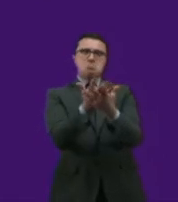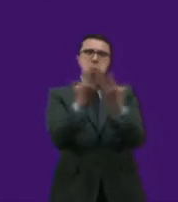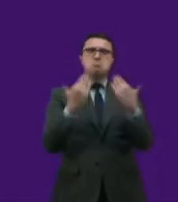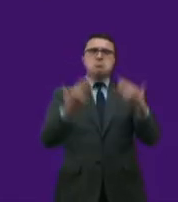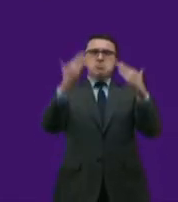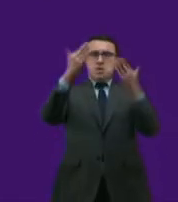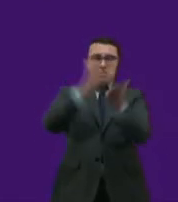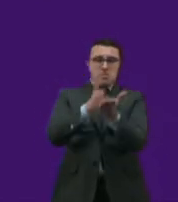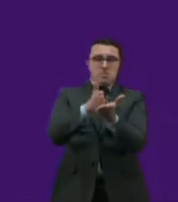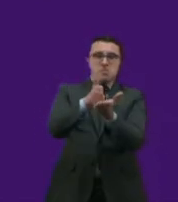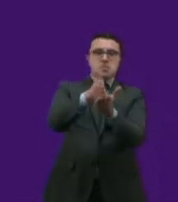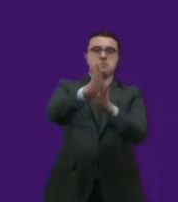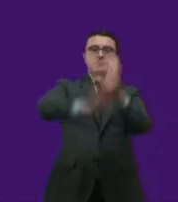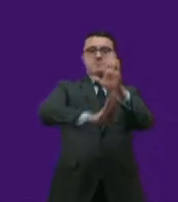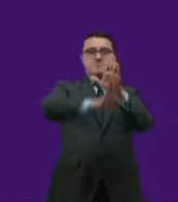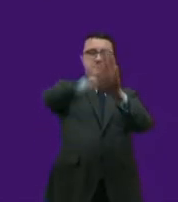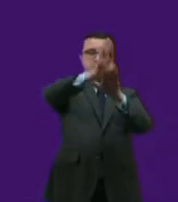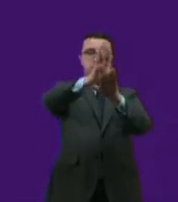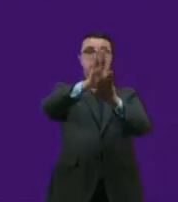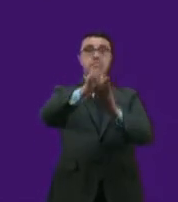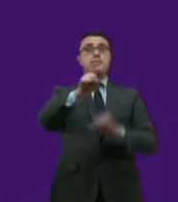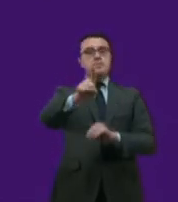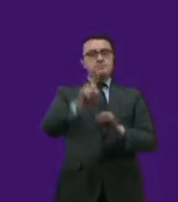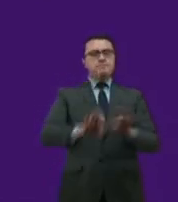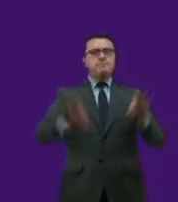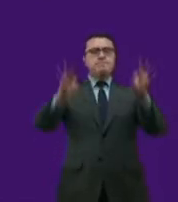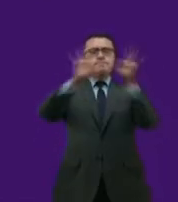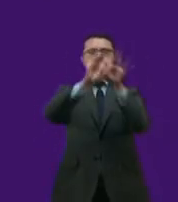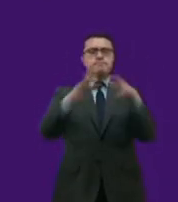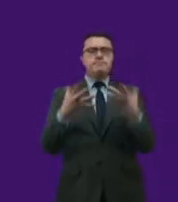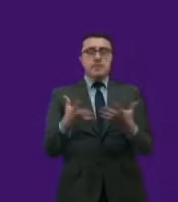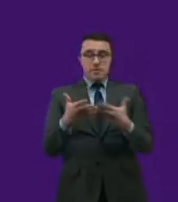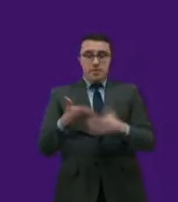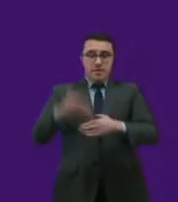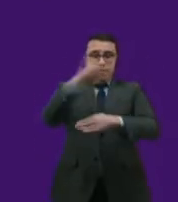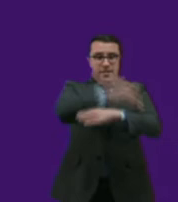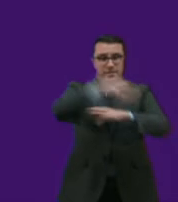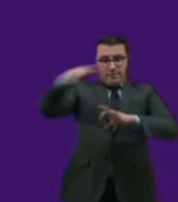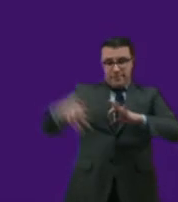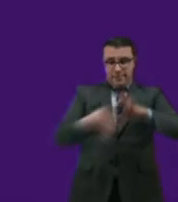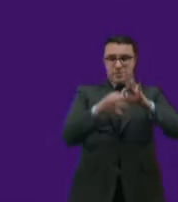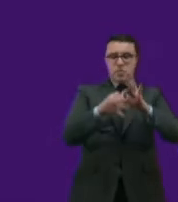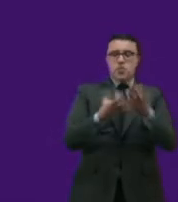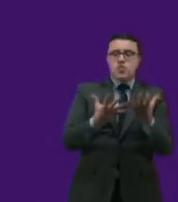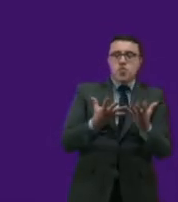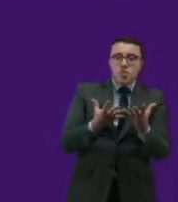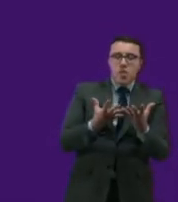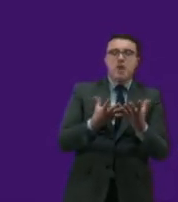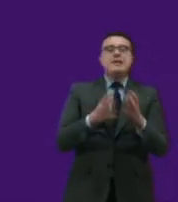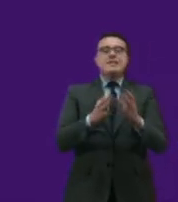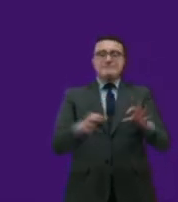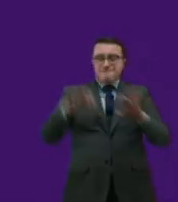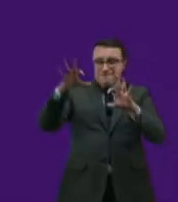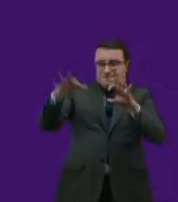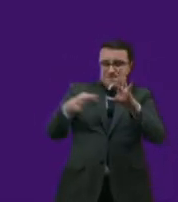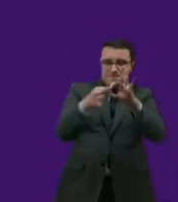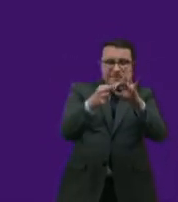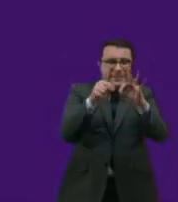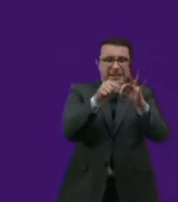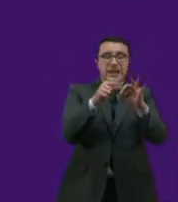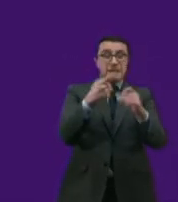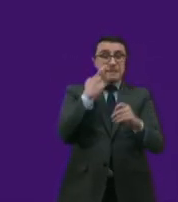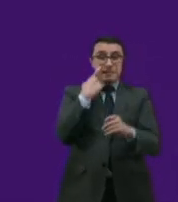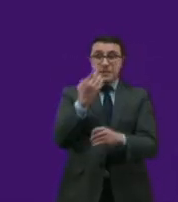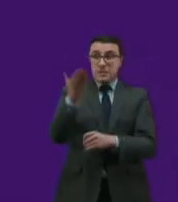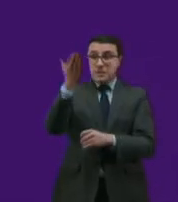el crecimiento, pero creo que tiene que haber como una conexión ahí y encontrar el punto donde vos,